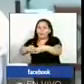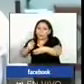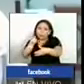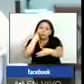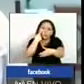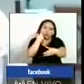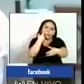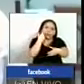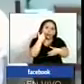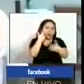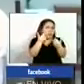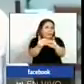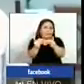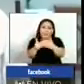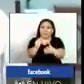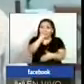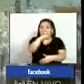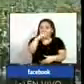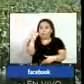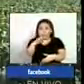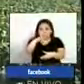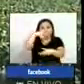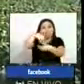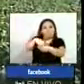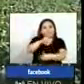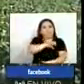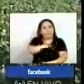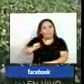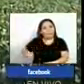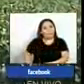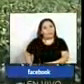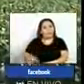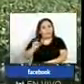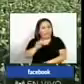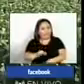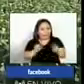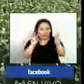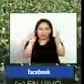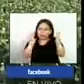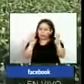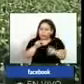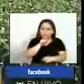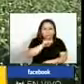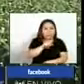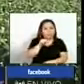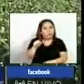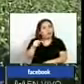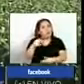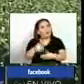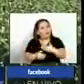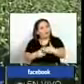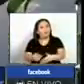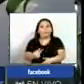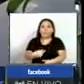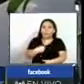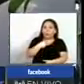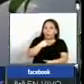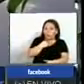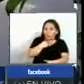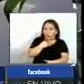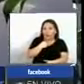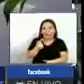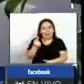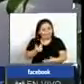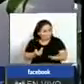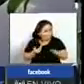varios países, incluyendo El Salvador. El panorama en el agro es complicado y se vuelve un camino sin salida. Si no se asiste de